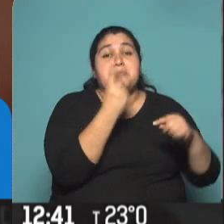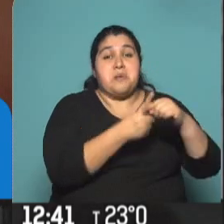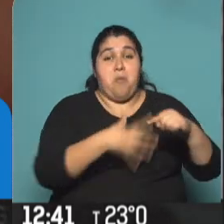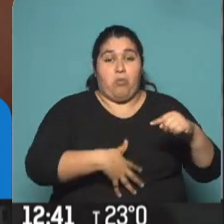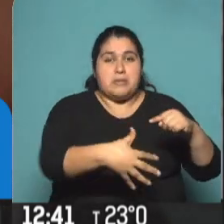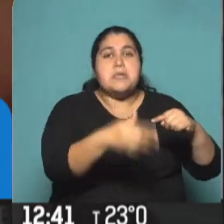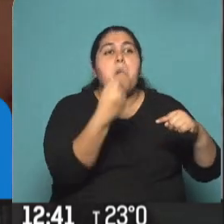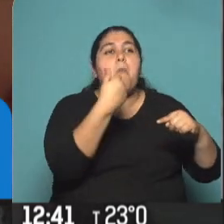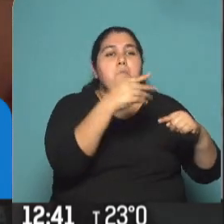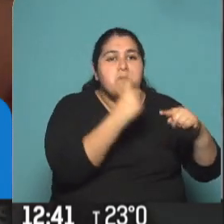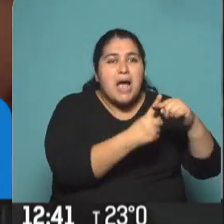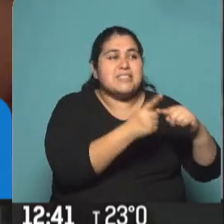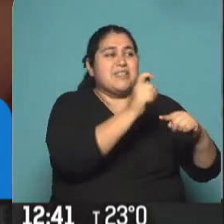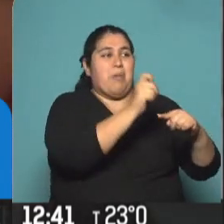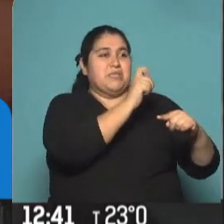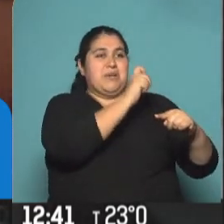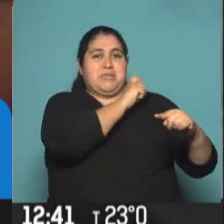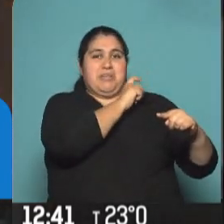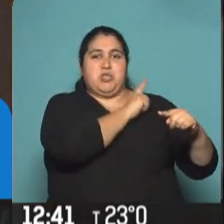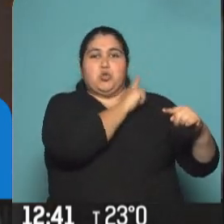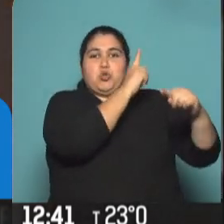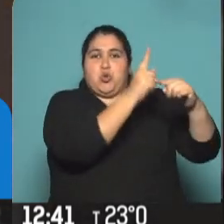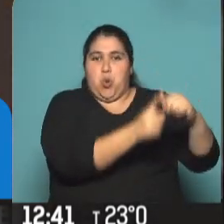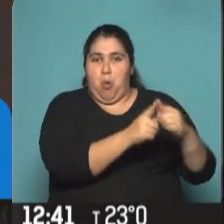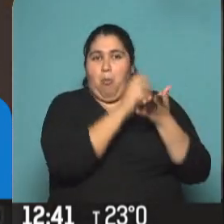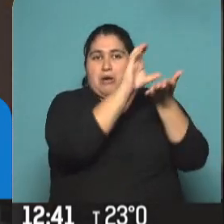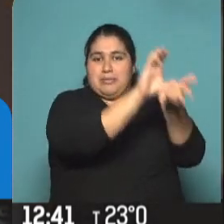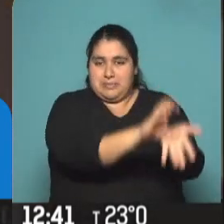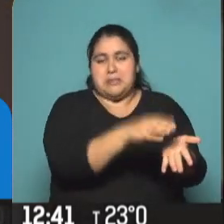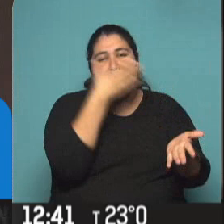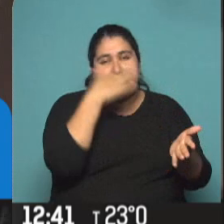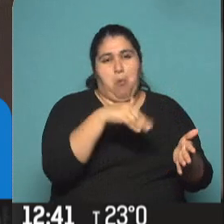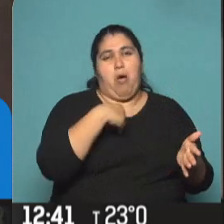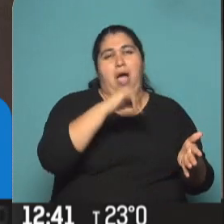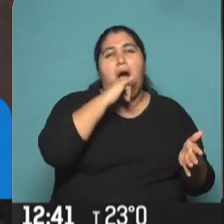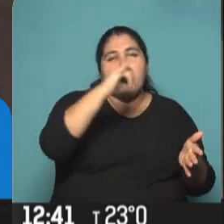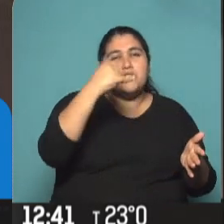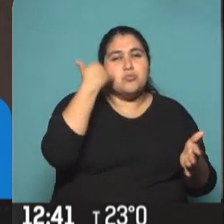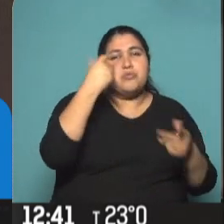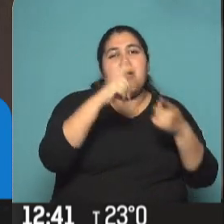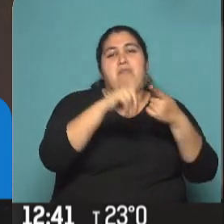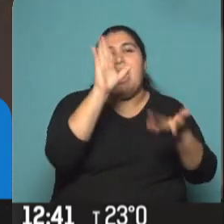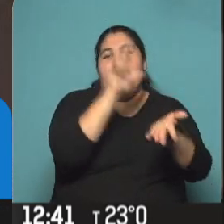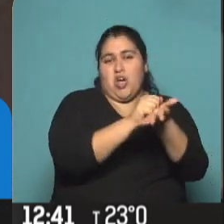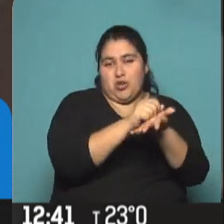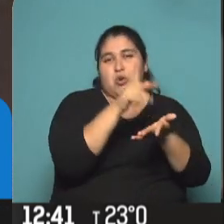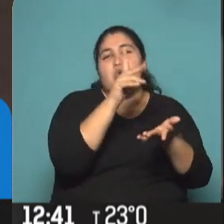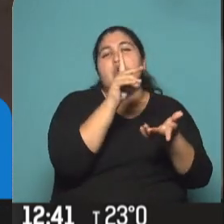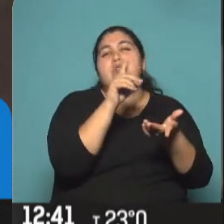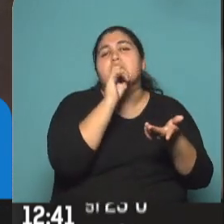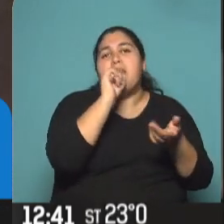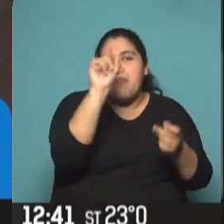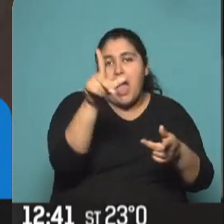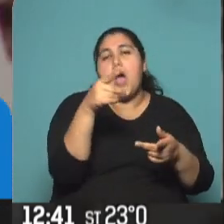embarazo con retroactivo al mes 1 con lo cual mariana no va a estar en contacto como para avanzar a través de un turno allí en la en la